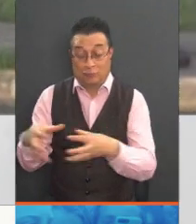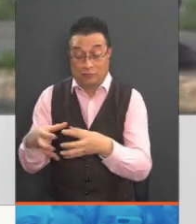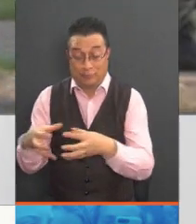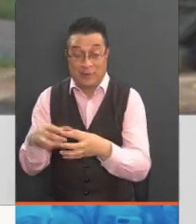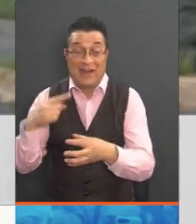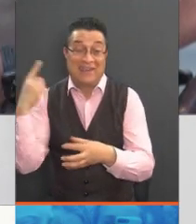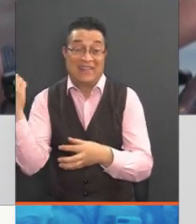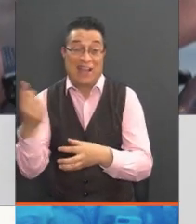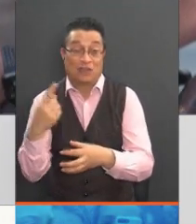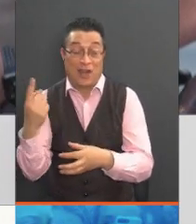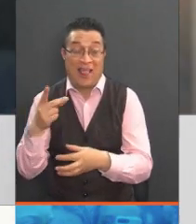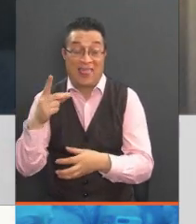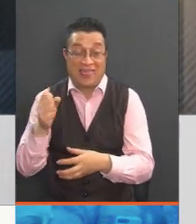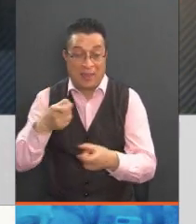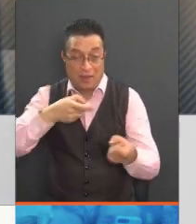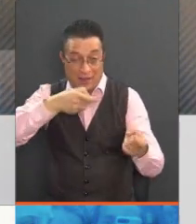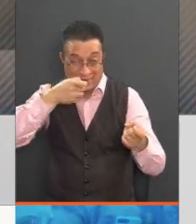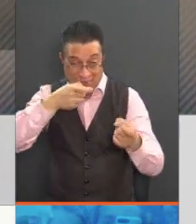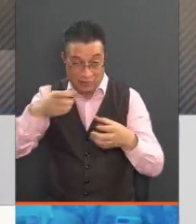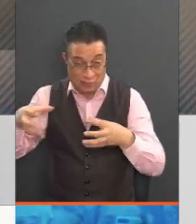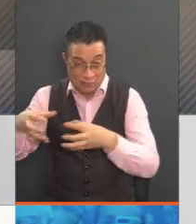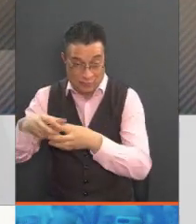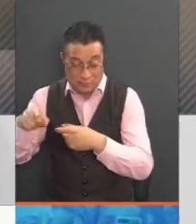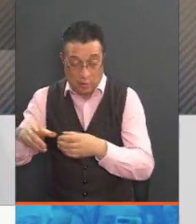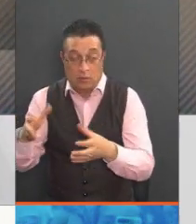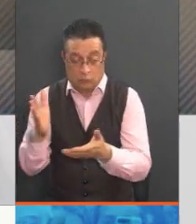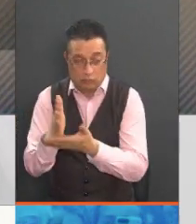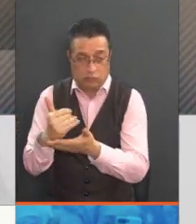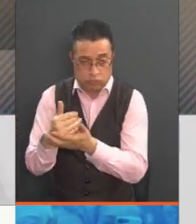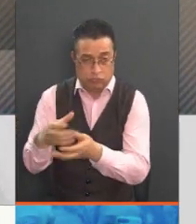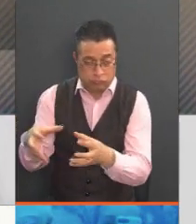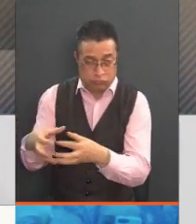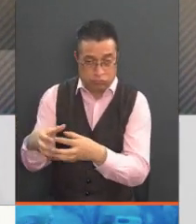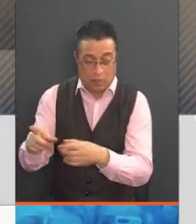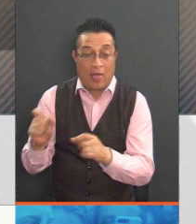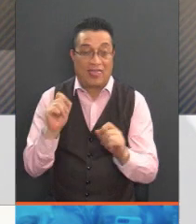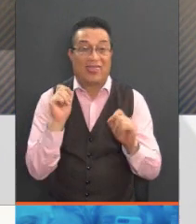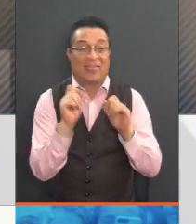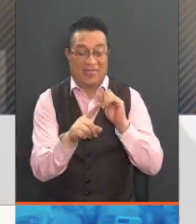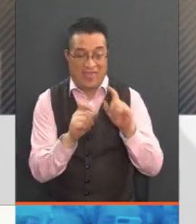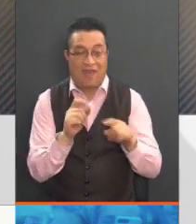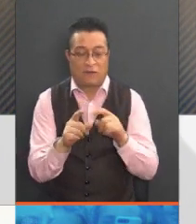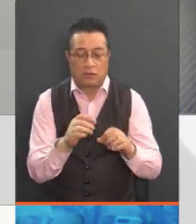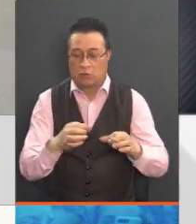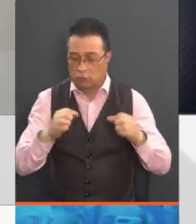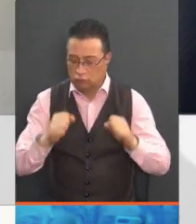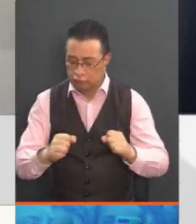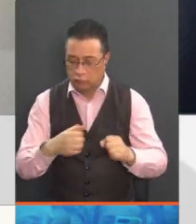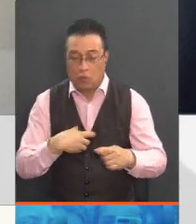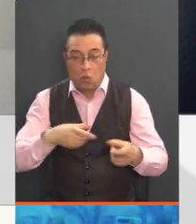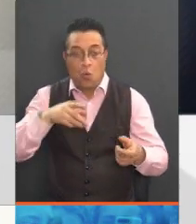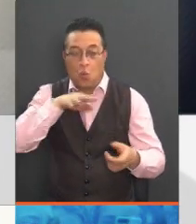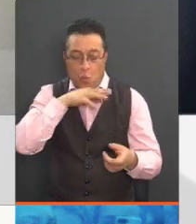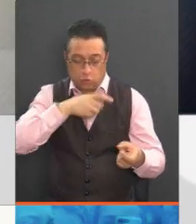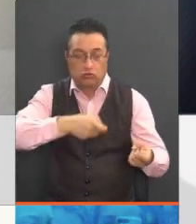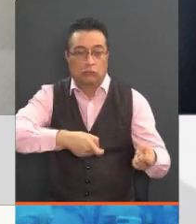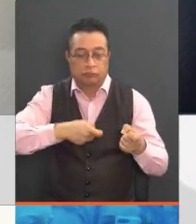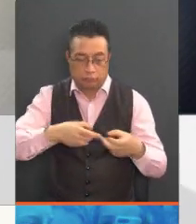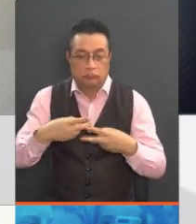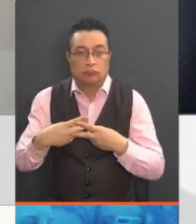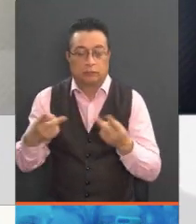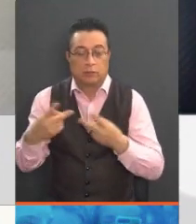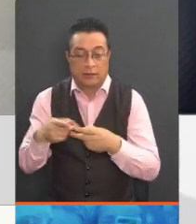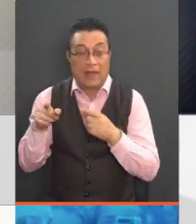para nuestros amigos televidentes, ellos son una organización que defienden a capa y espada el uso de armas aquí en los Estados Unidos, van a tener